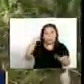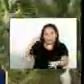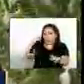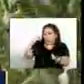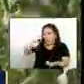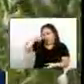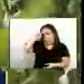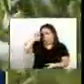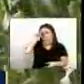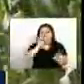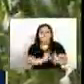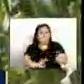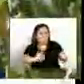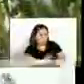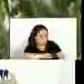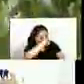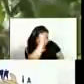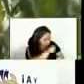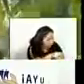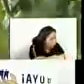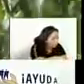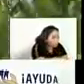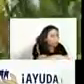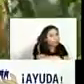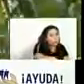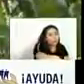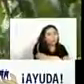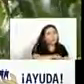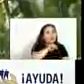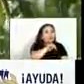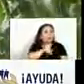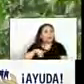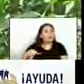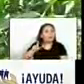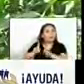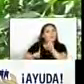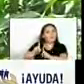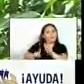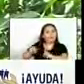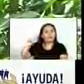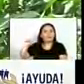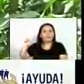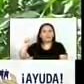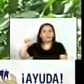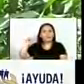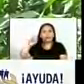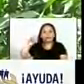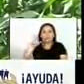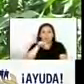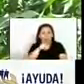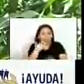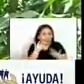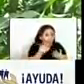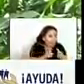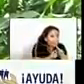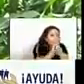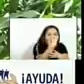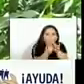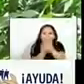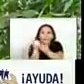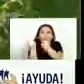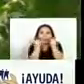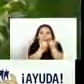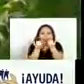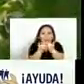ella cultivar la tierra en el Cantón San Luis de San Sebastián Salitrillo, en Santa Ana. Espera con ansia su cosecha de elotes para poder venderla,